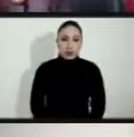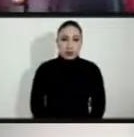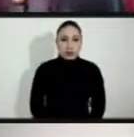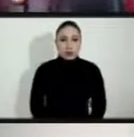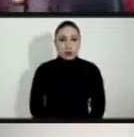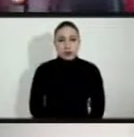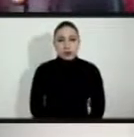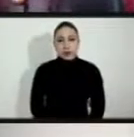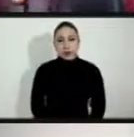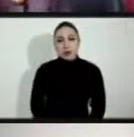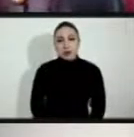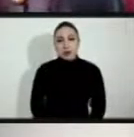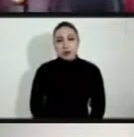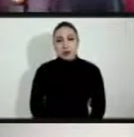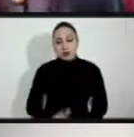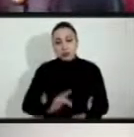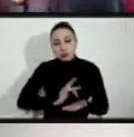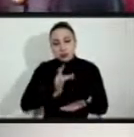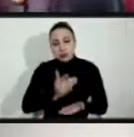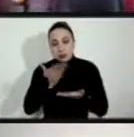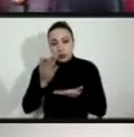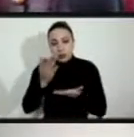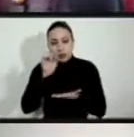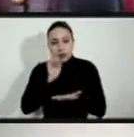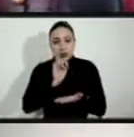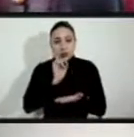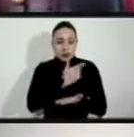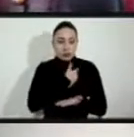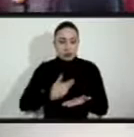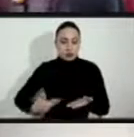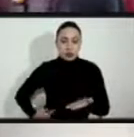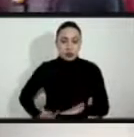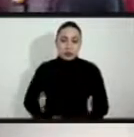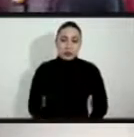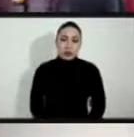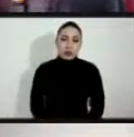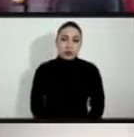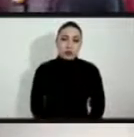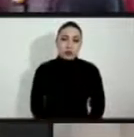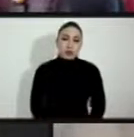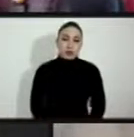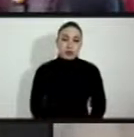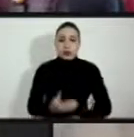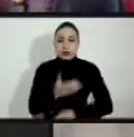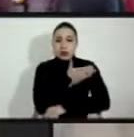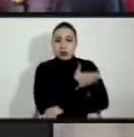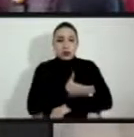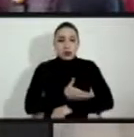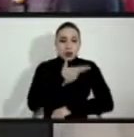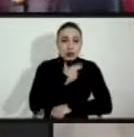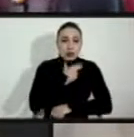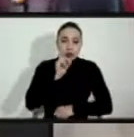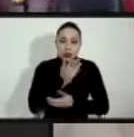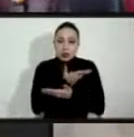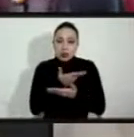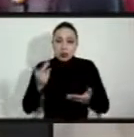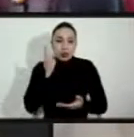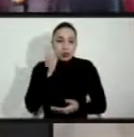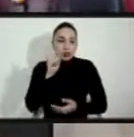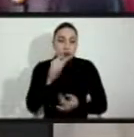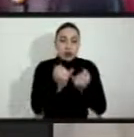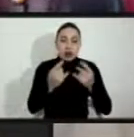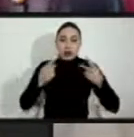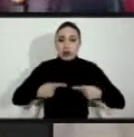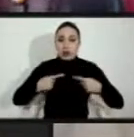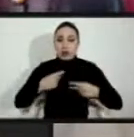Muchas gracias, diputada presidenta, compañeras, compañeros legisladores, sobre todo la gente que nos sigue